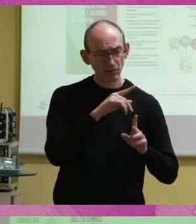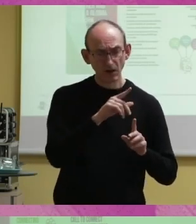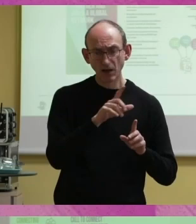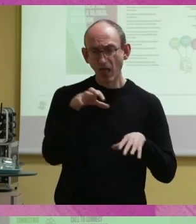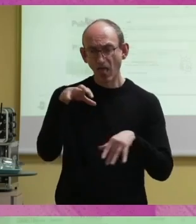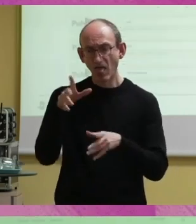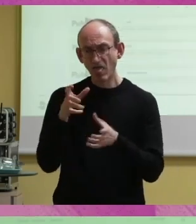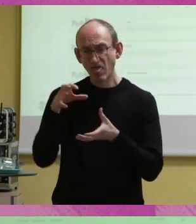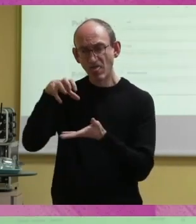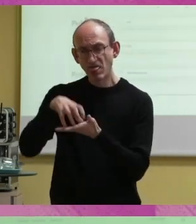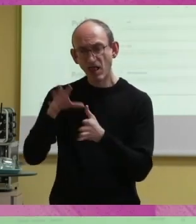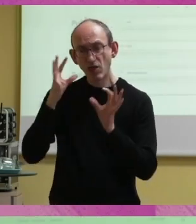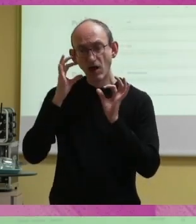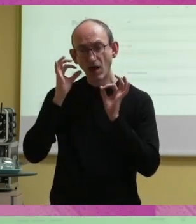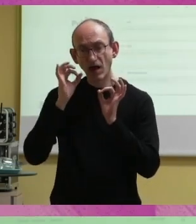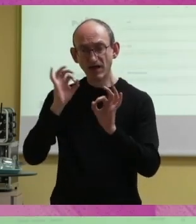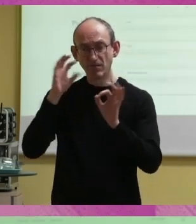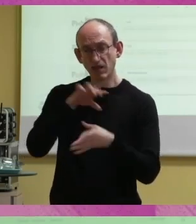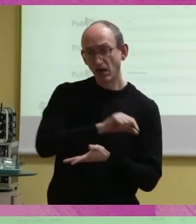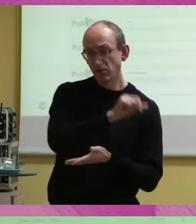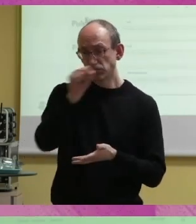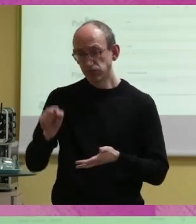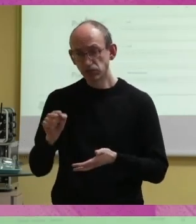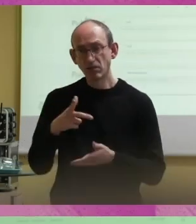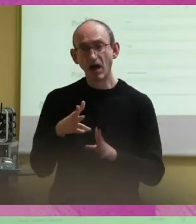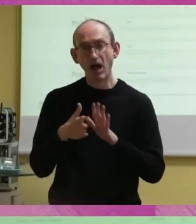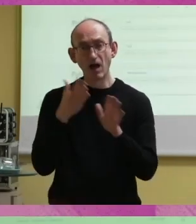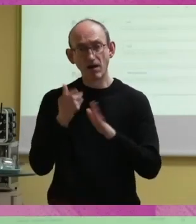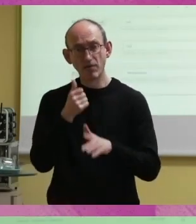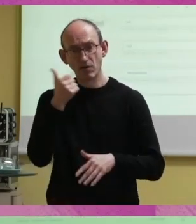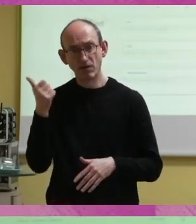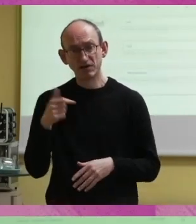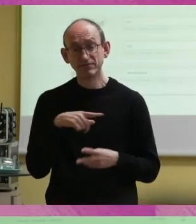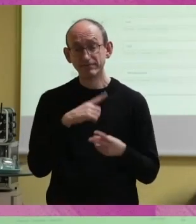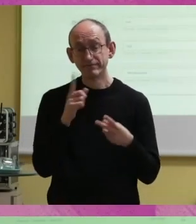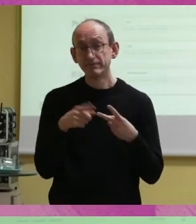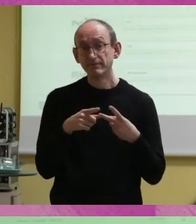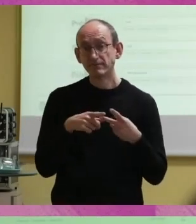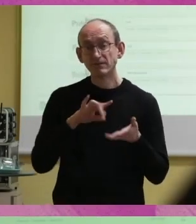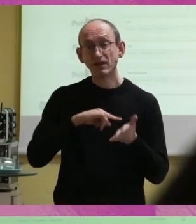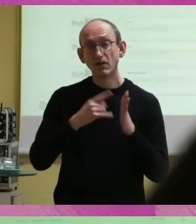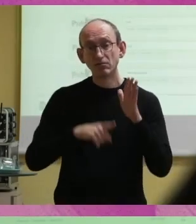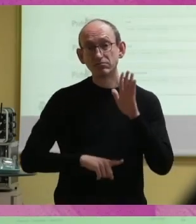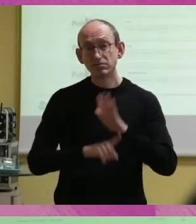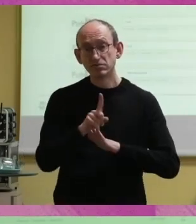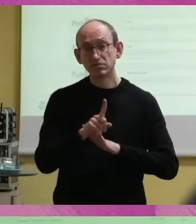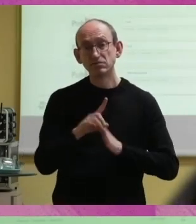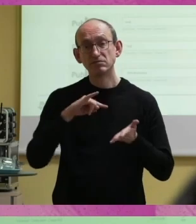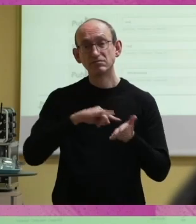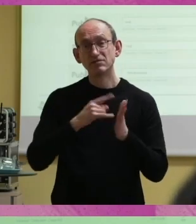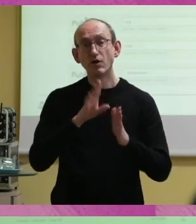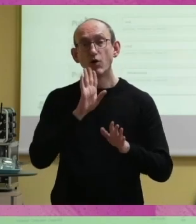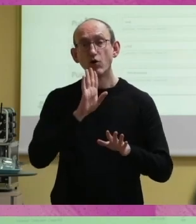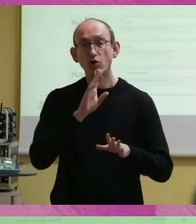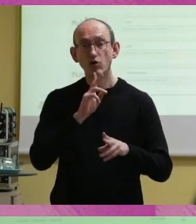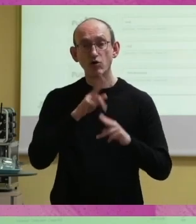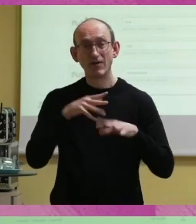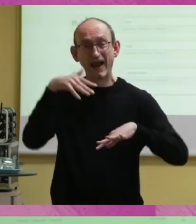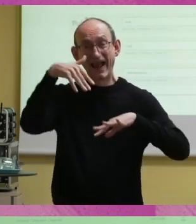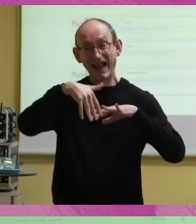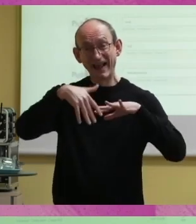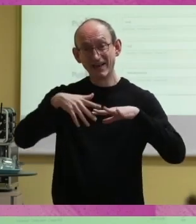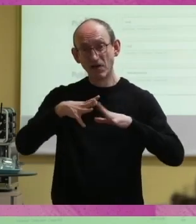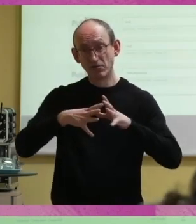especialista. La otra es el desarrollo de tecnologías que le llamamos de cribado masivo